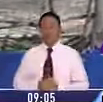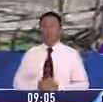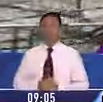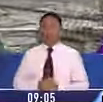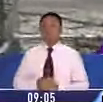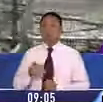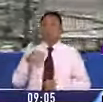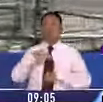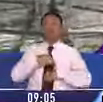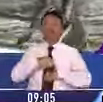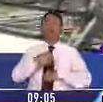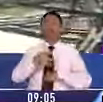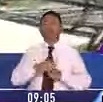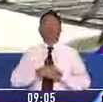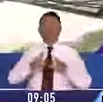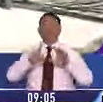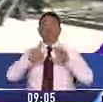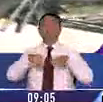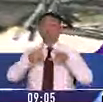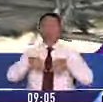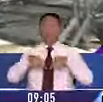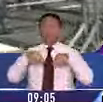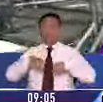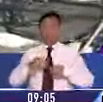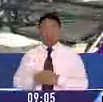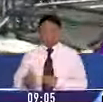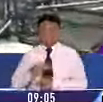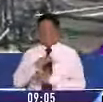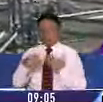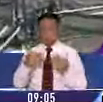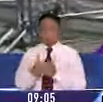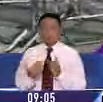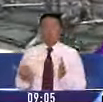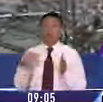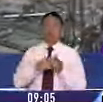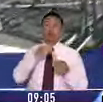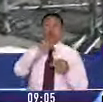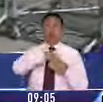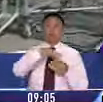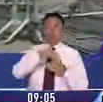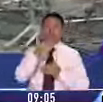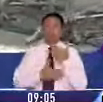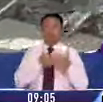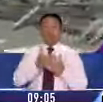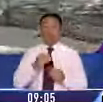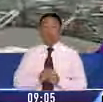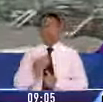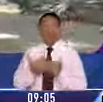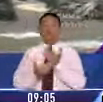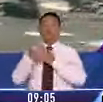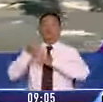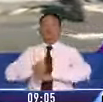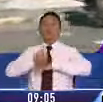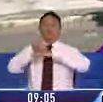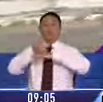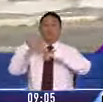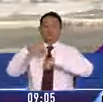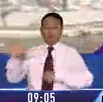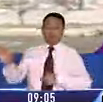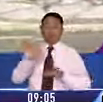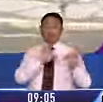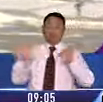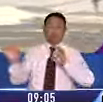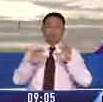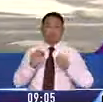que tienen hasta alrededor de 6 meses para que se pueda llevar adelante este proceso. Las nuevas autoridades que sean